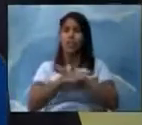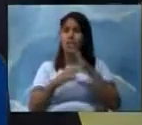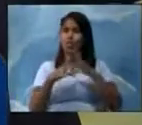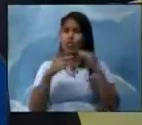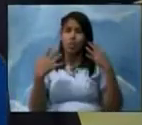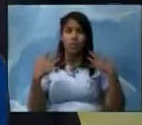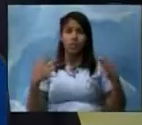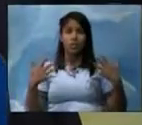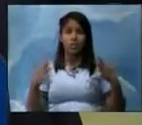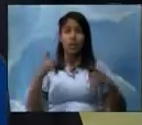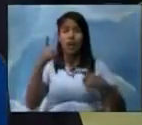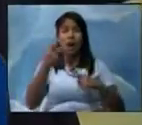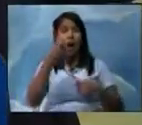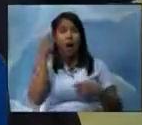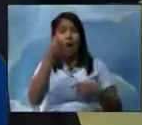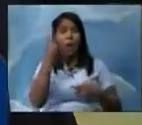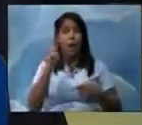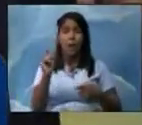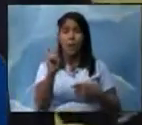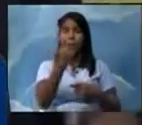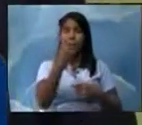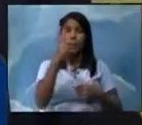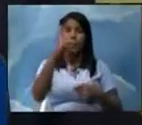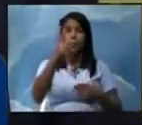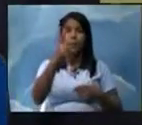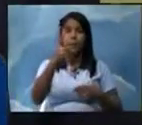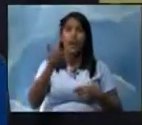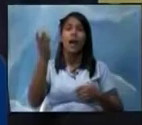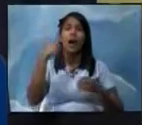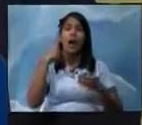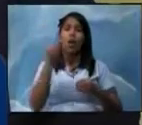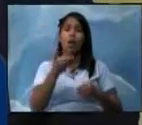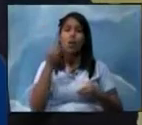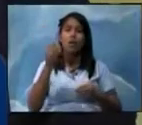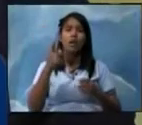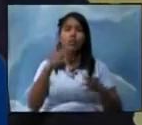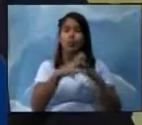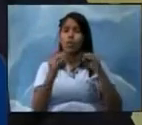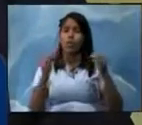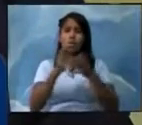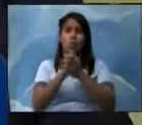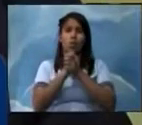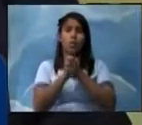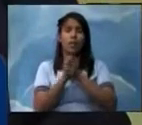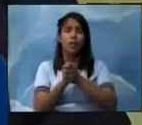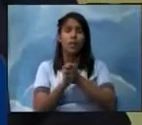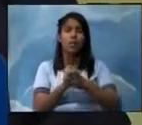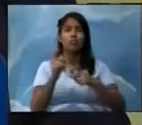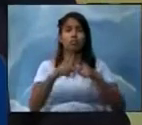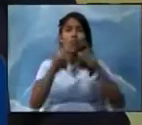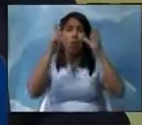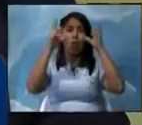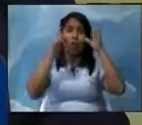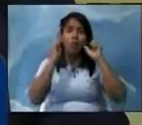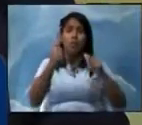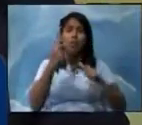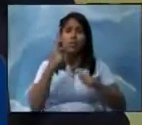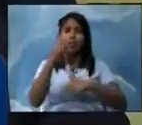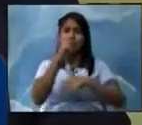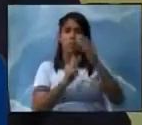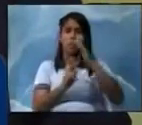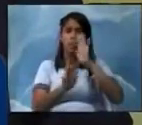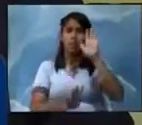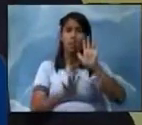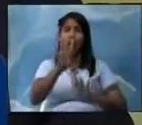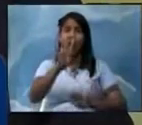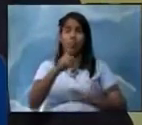todos tembloroso a buscar primeramente a Daniel y a sus compañeros Oiga bien lo que dice el versículo